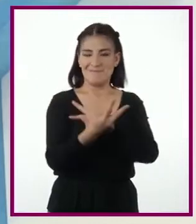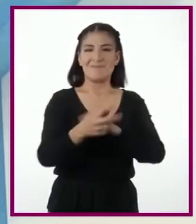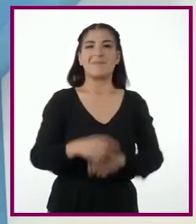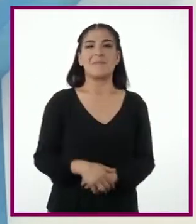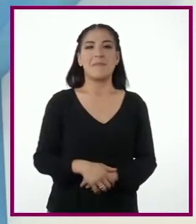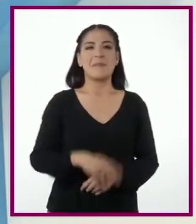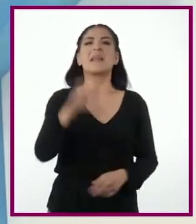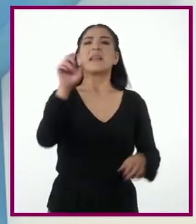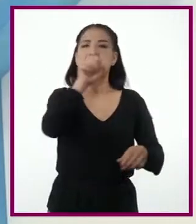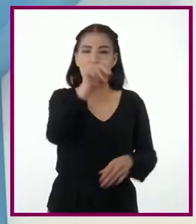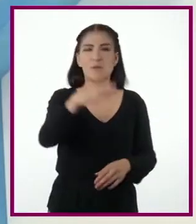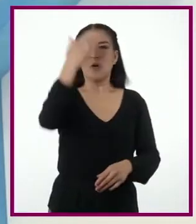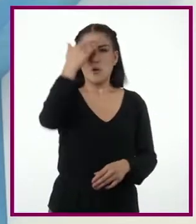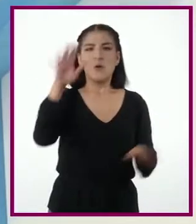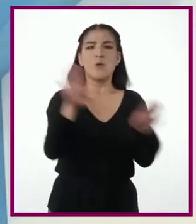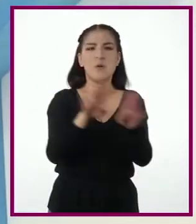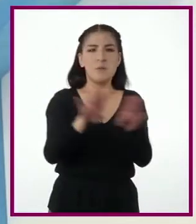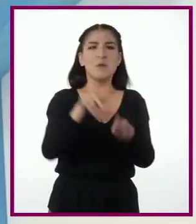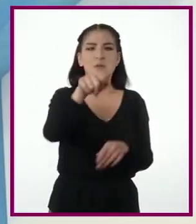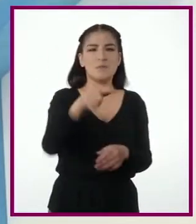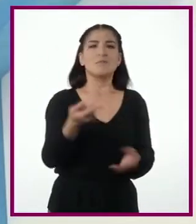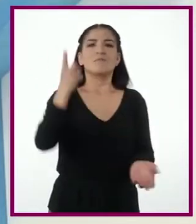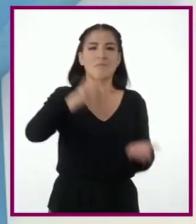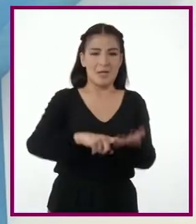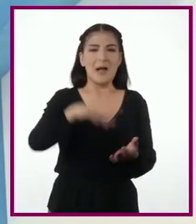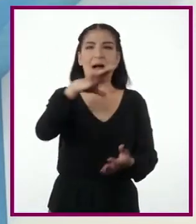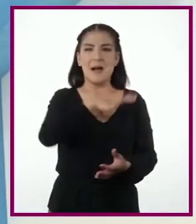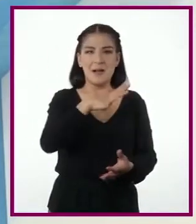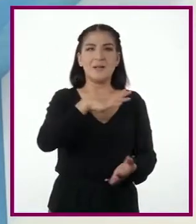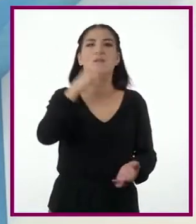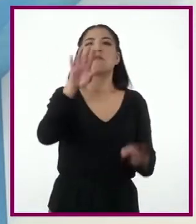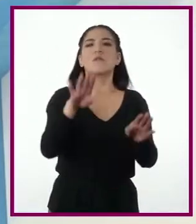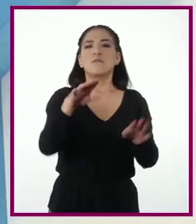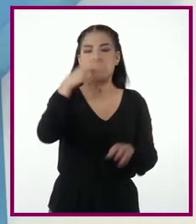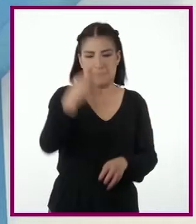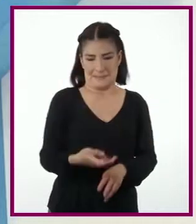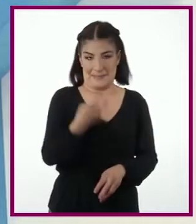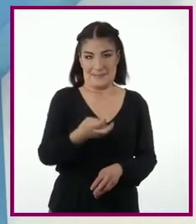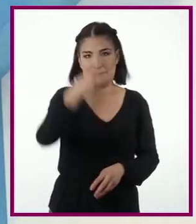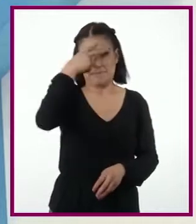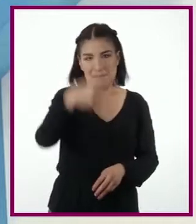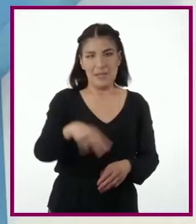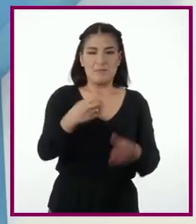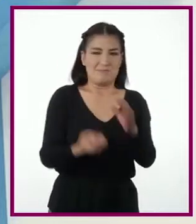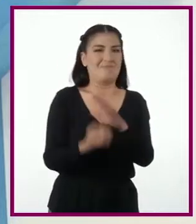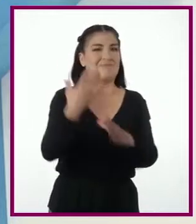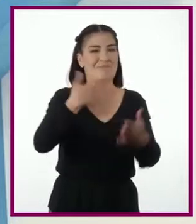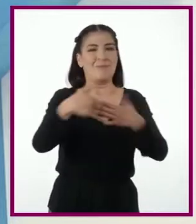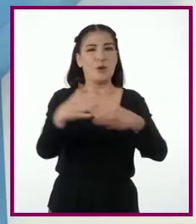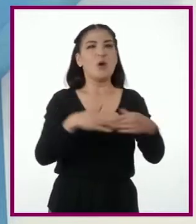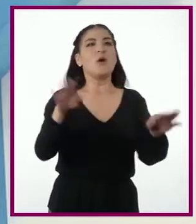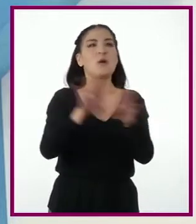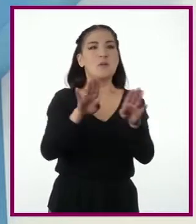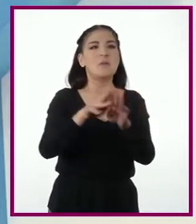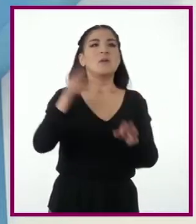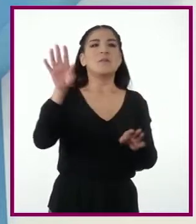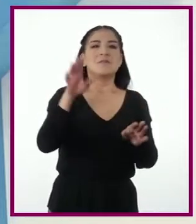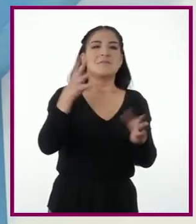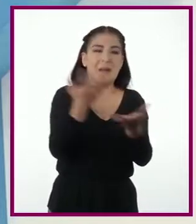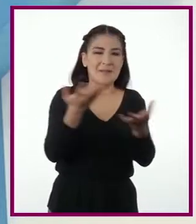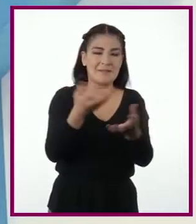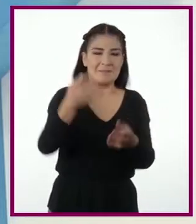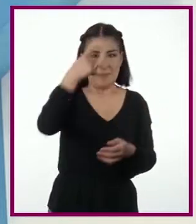También conocerás cómo han permanecido hasta el México de nuestros días algunas prácticas de agricultura